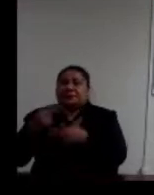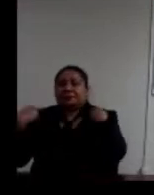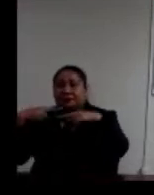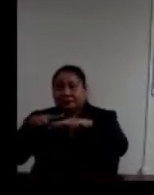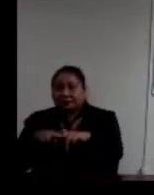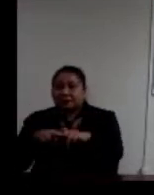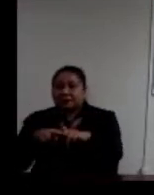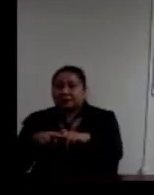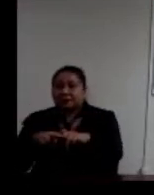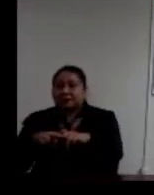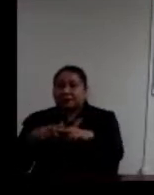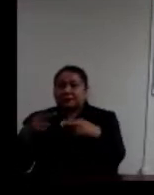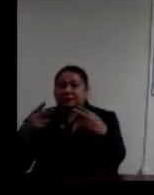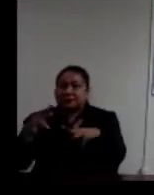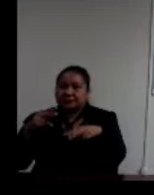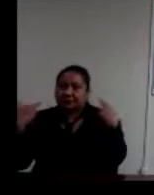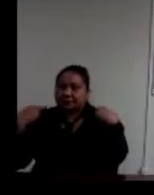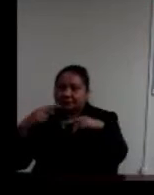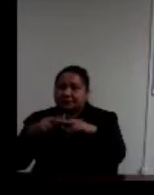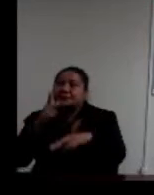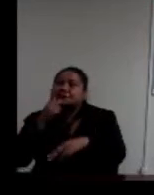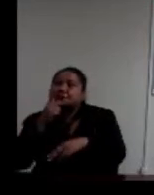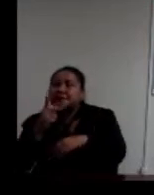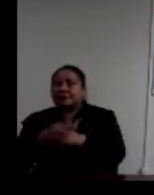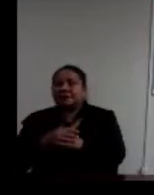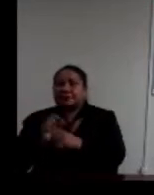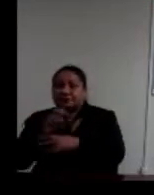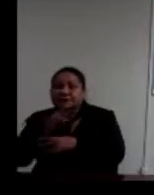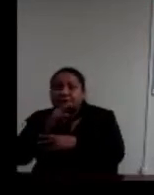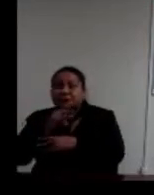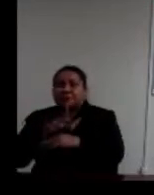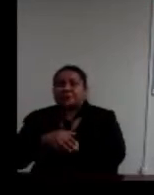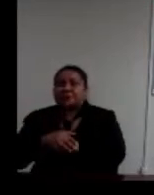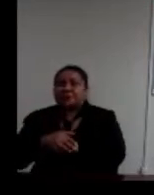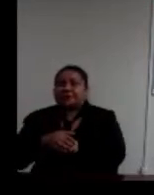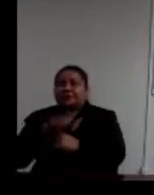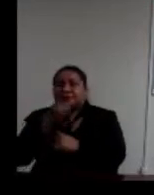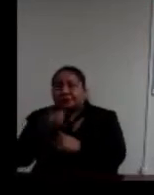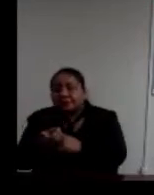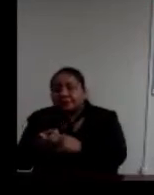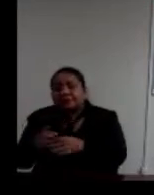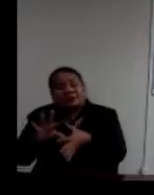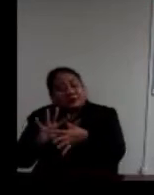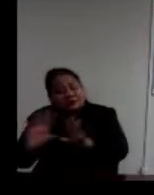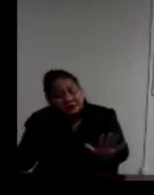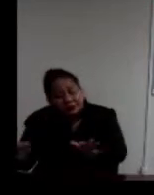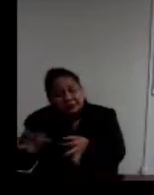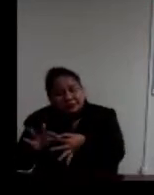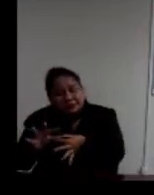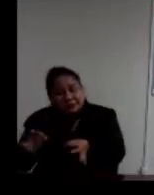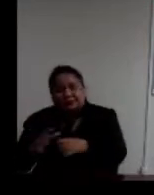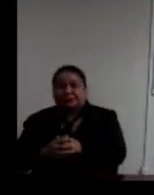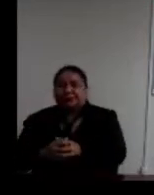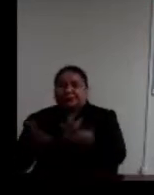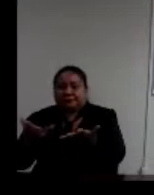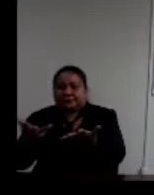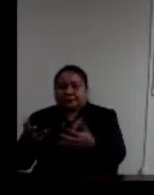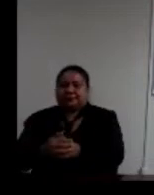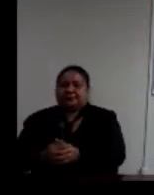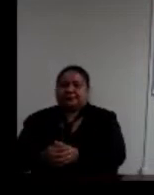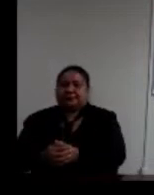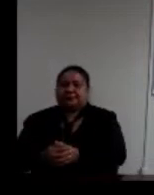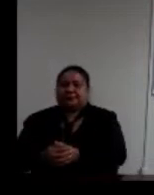maestro, ya sea papá o cuidador primario. ¿Por qué? Porque ya le expliqué y ¿qué es lo que hace? Se